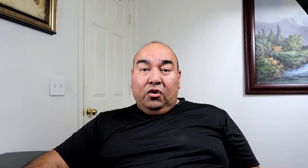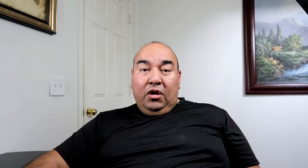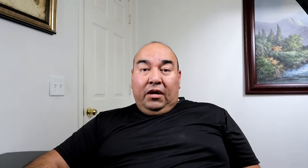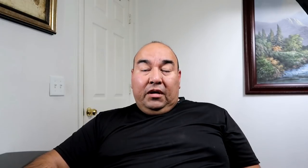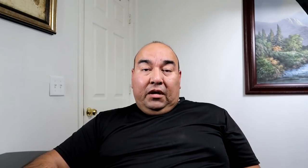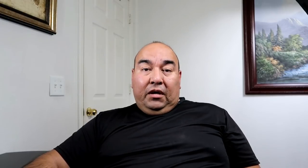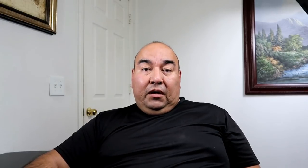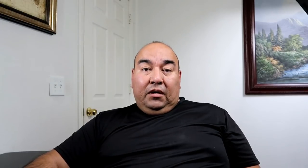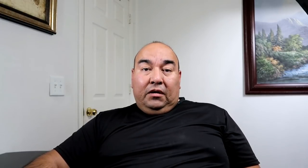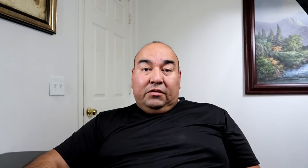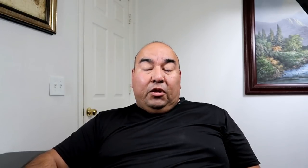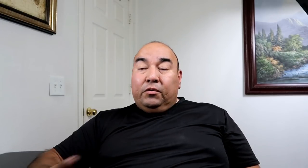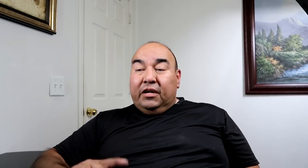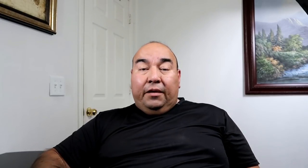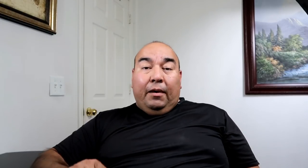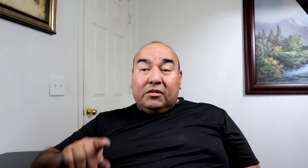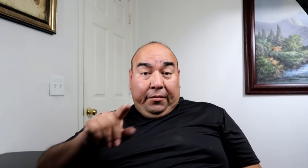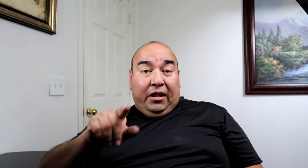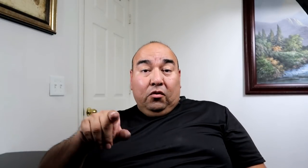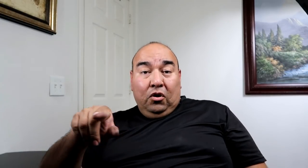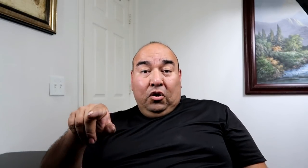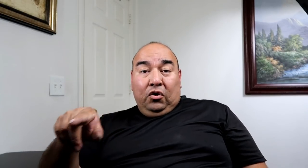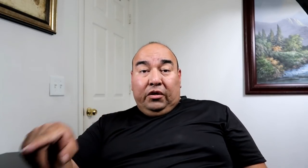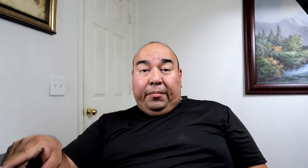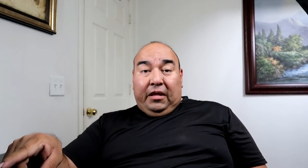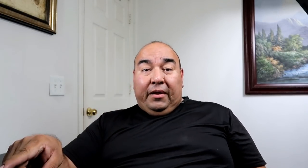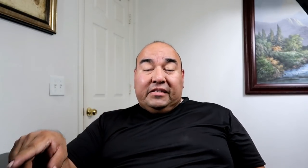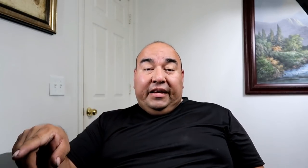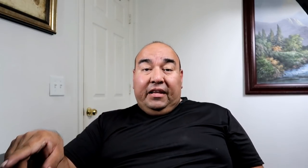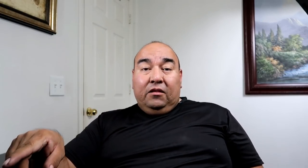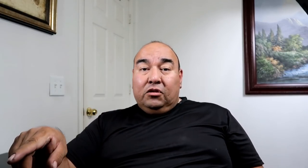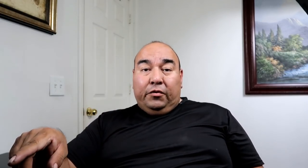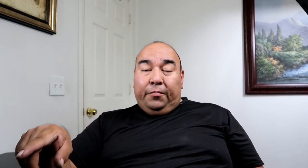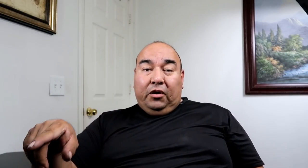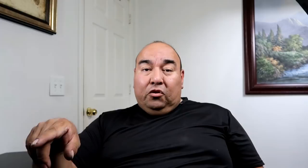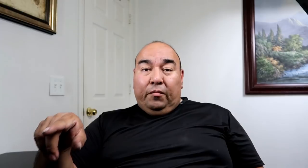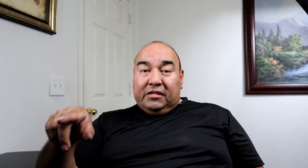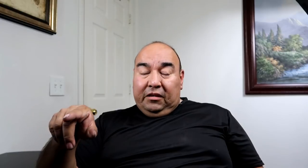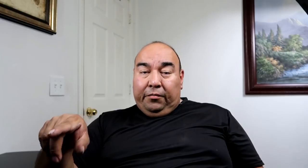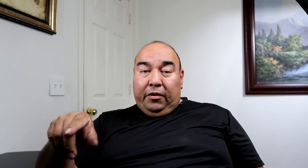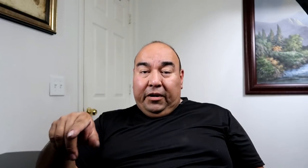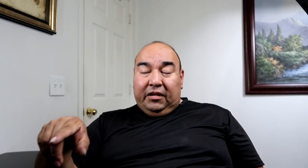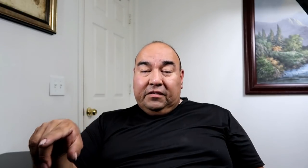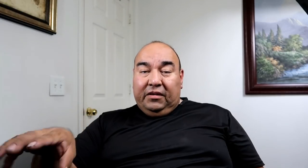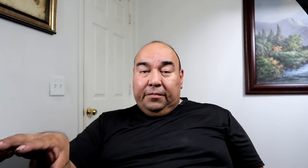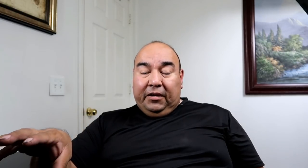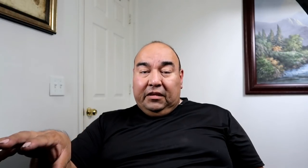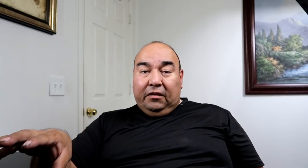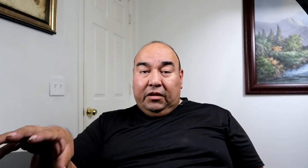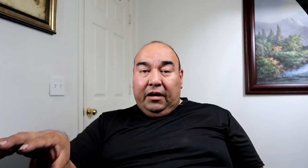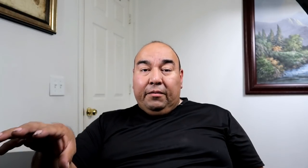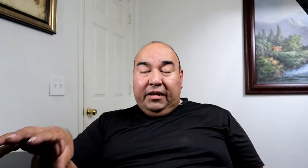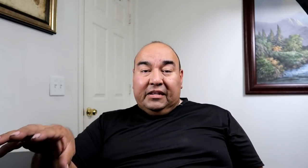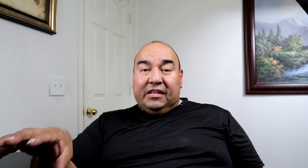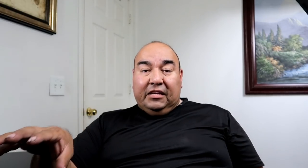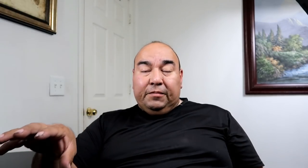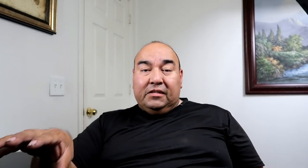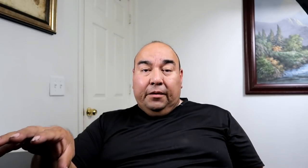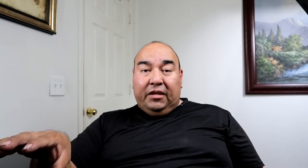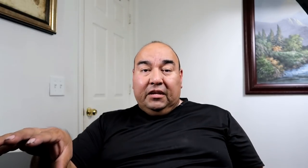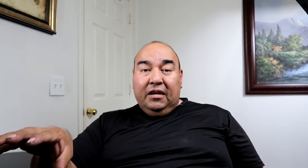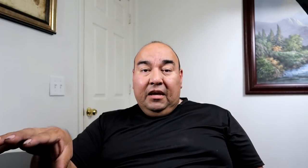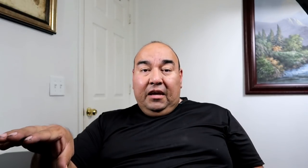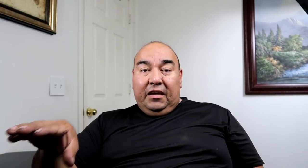lo mencionó. Y si bueno, si quieren vamos a verlo. De palabras de él. No lo voy a poner todo más que esa parte donde habla de las